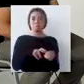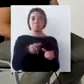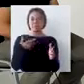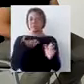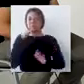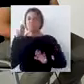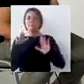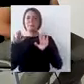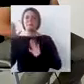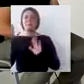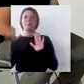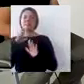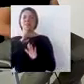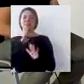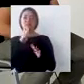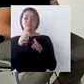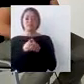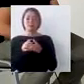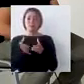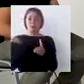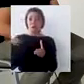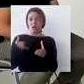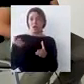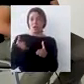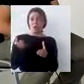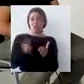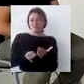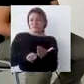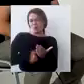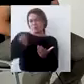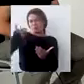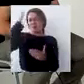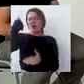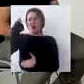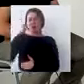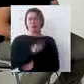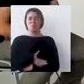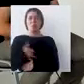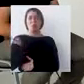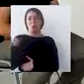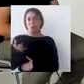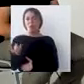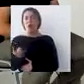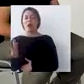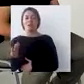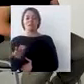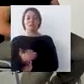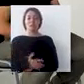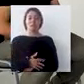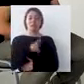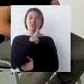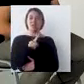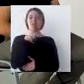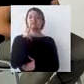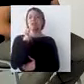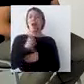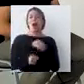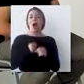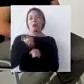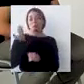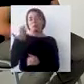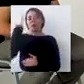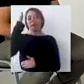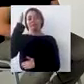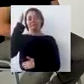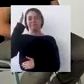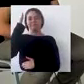todo personas mayores de edad o muy jóvenes, generalmente mayores de 17 años, ¿cierto?